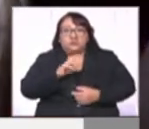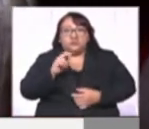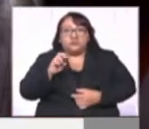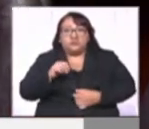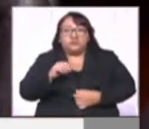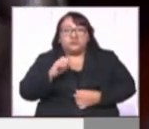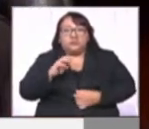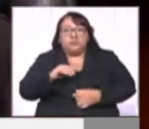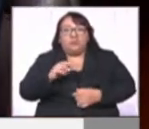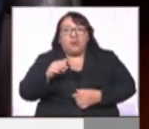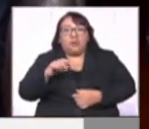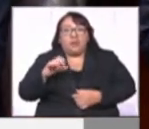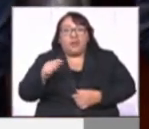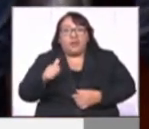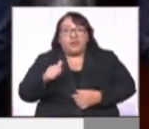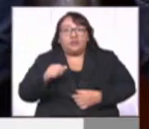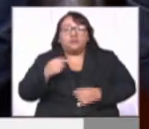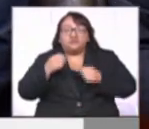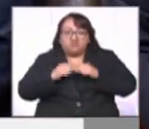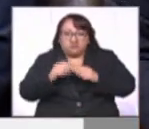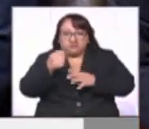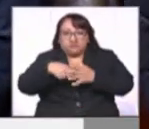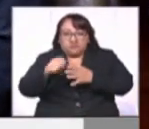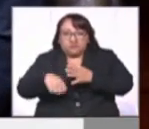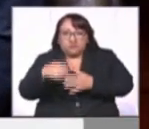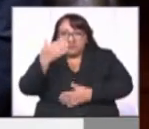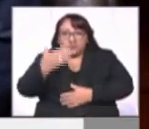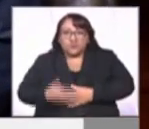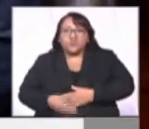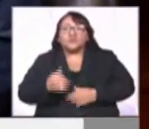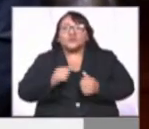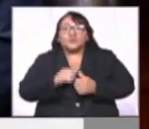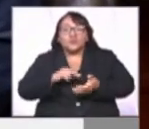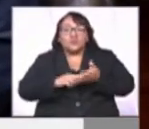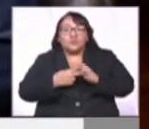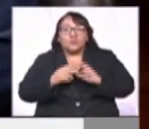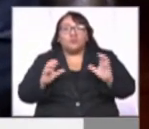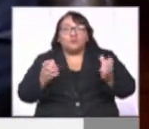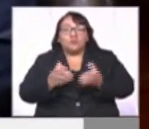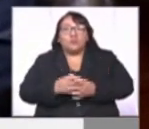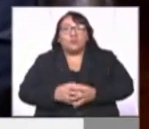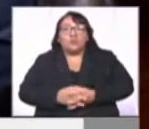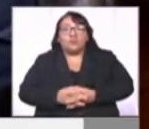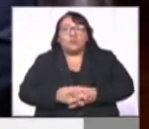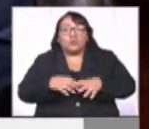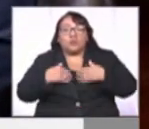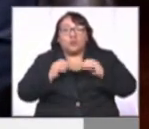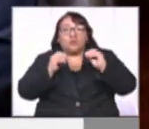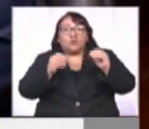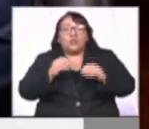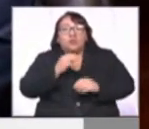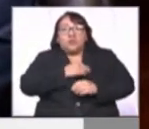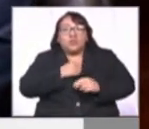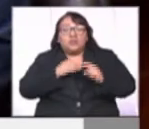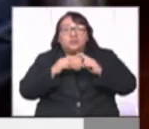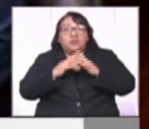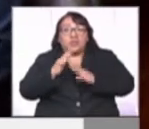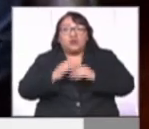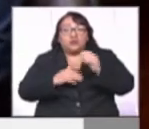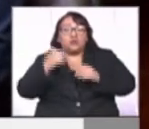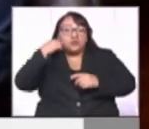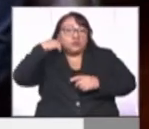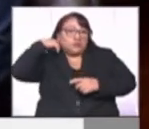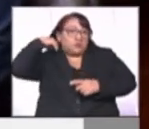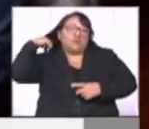Cruz Mamani y Gonza Castillo siguen firmas, mediante la cual proponen que el Congreso de la República interpele a la ministra de Vivienda, Construcción y